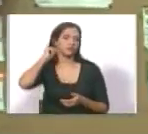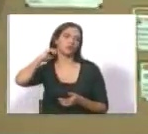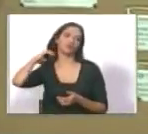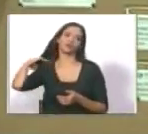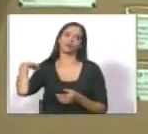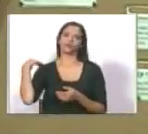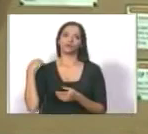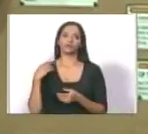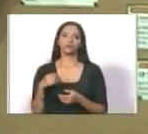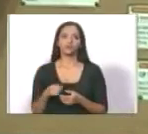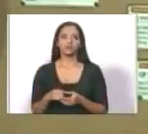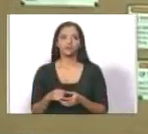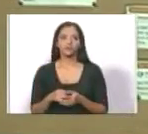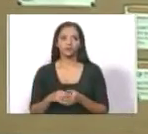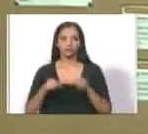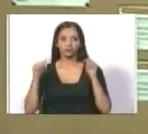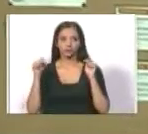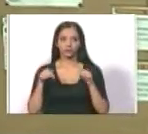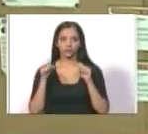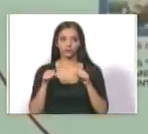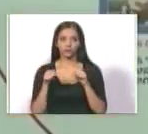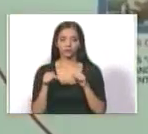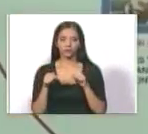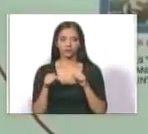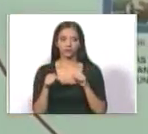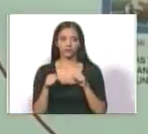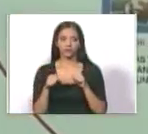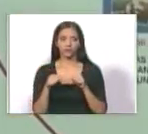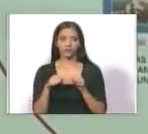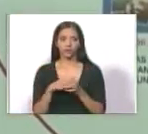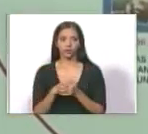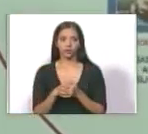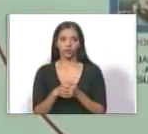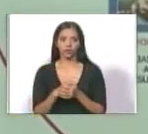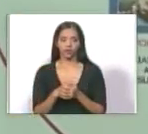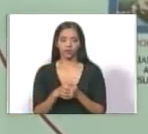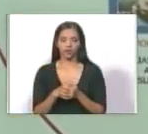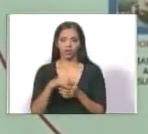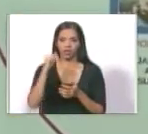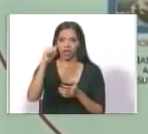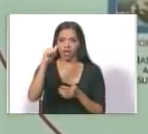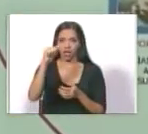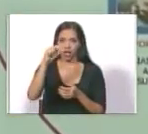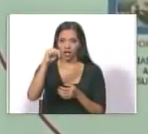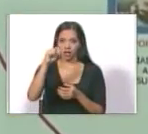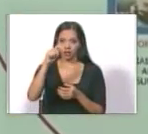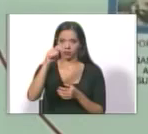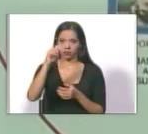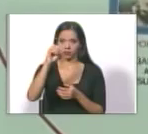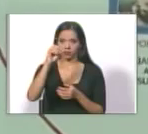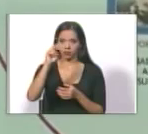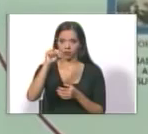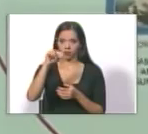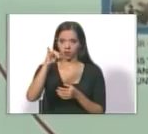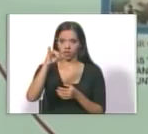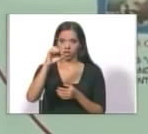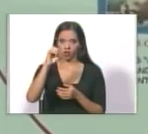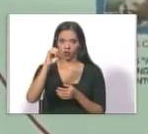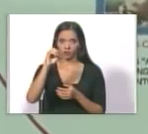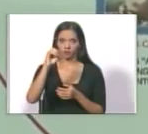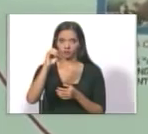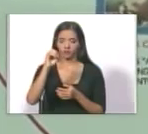Aquí está, alias Peregrino, Antonio Rivero. ¿Quién es Antonio Rivero? Si le voy a decir